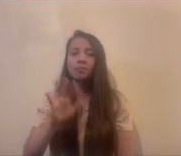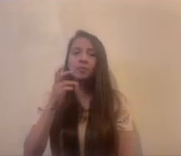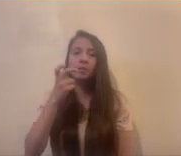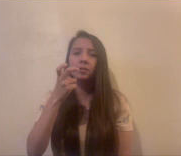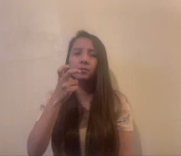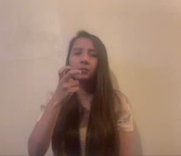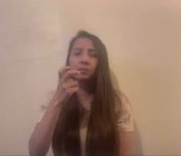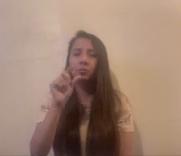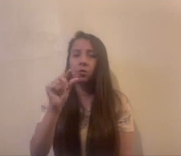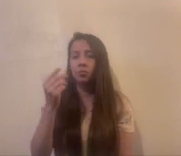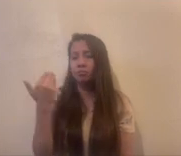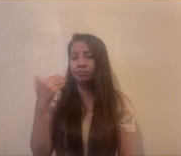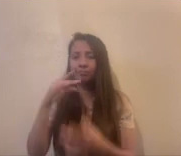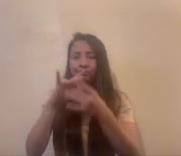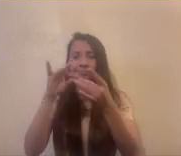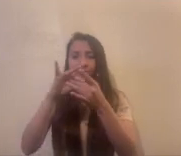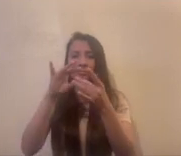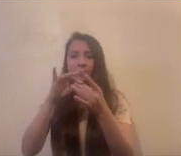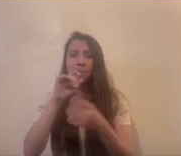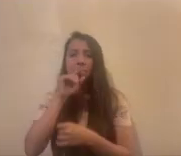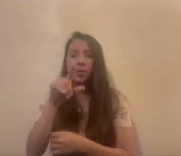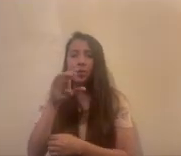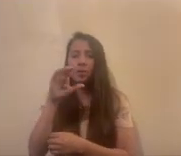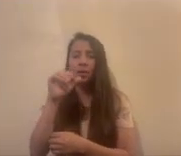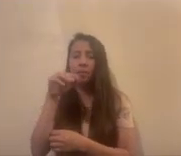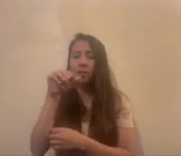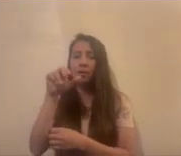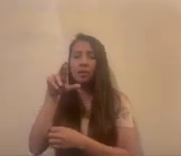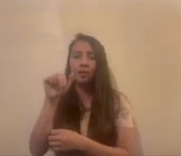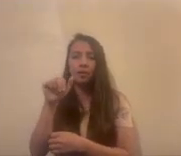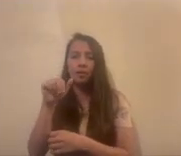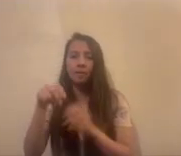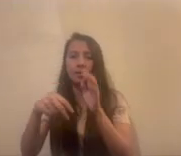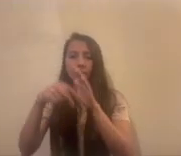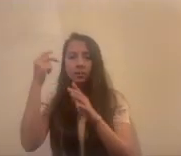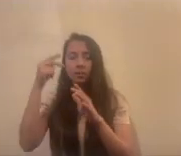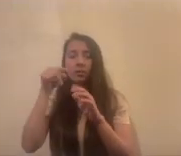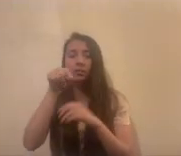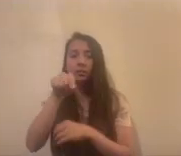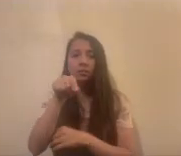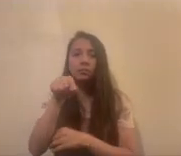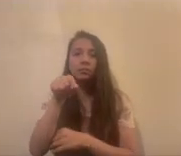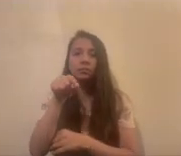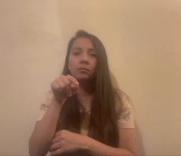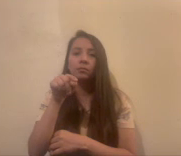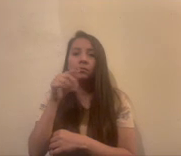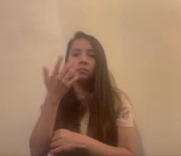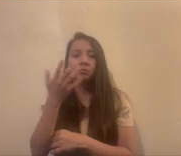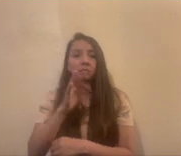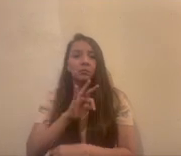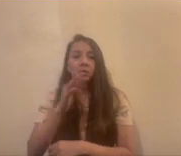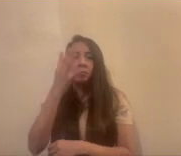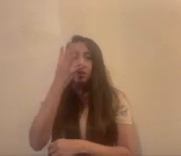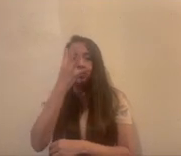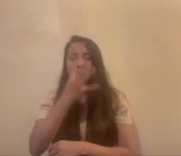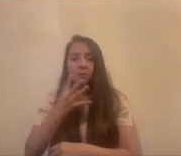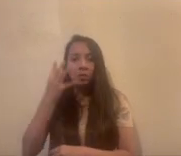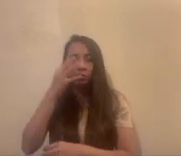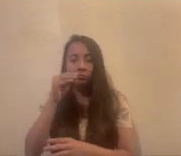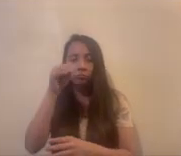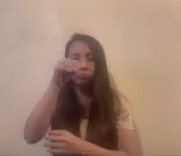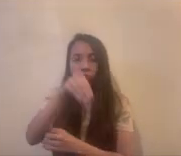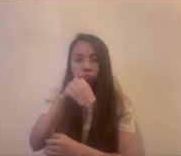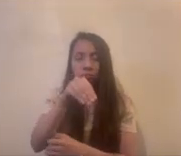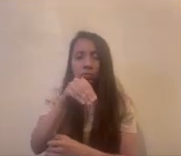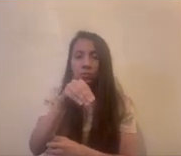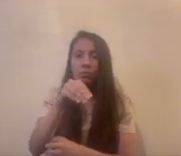Bueno, esto es un poquito de lo que hablé recién cuando estaba hablando de la cámara de vacío. Un grupo de semillas fue expuesta 4 horas dentro de